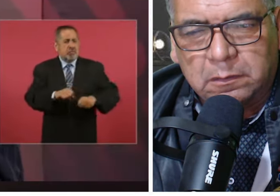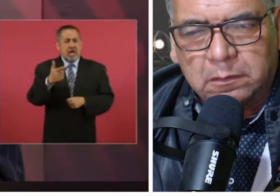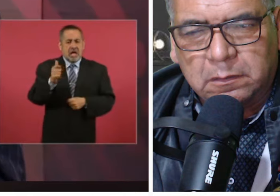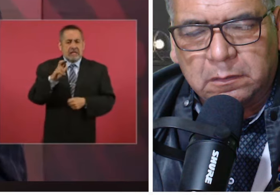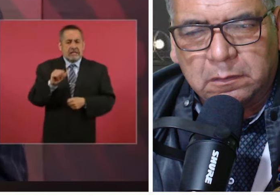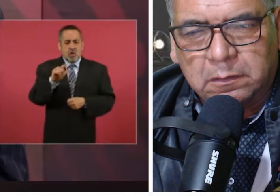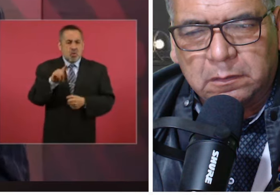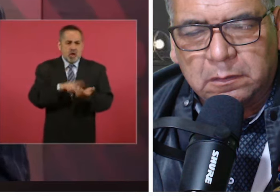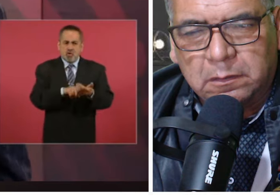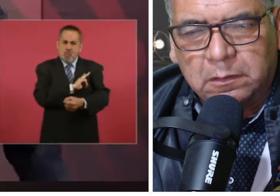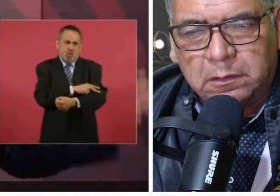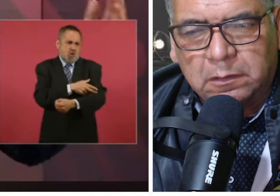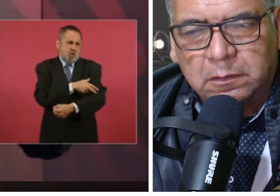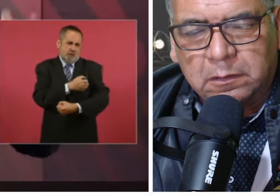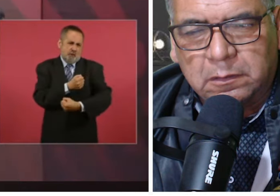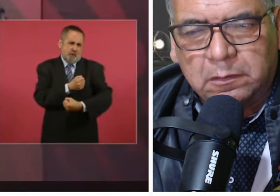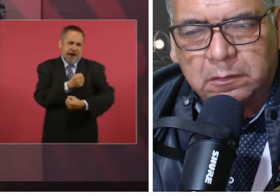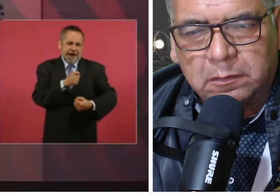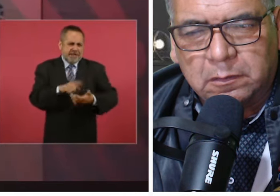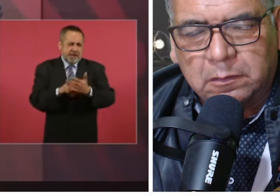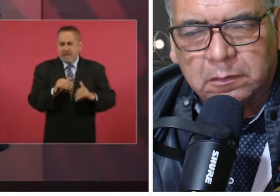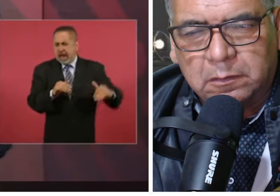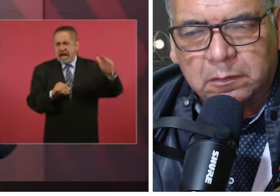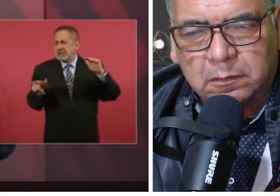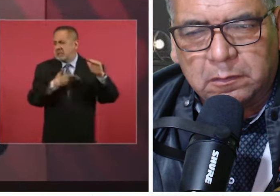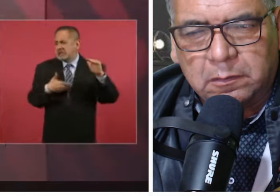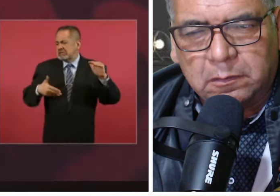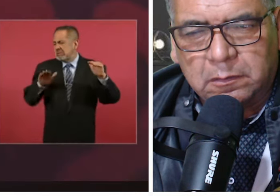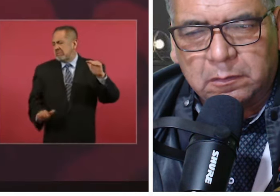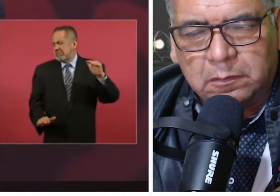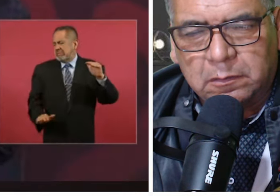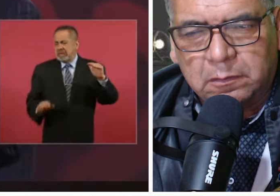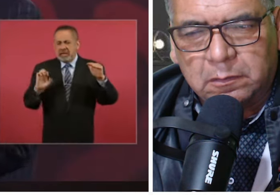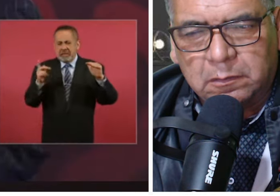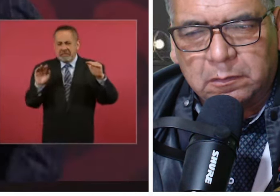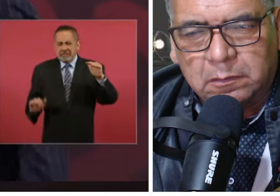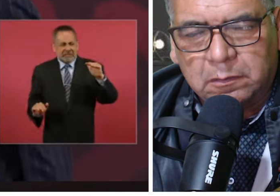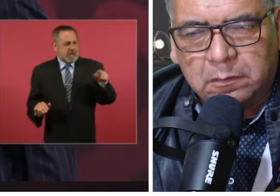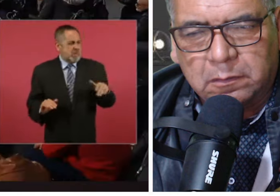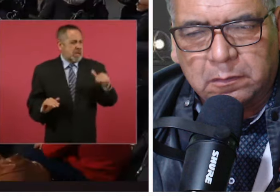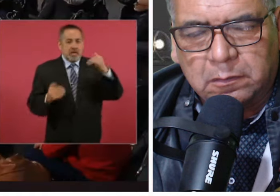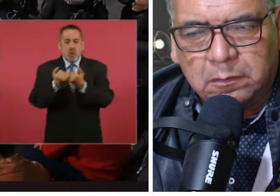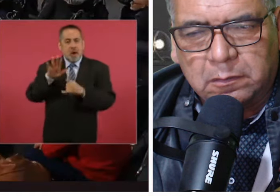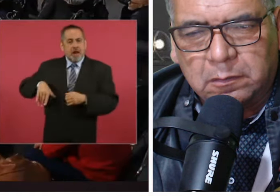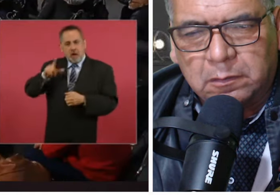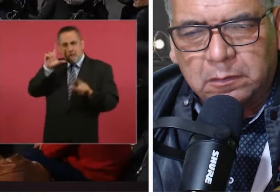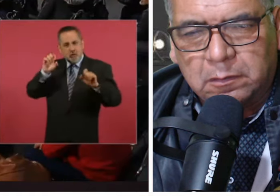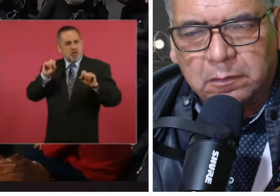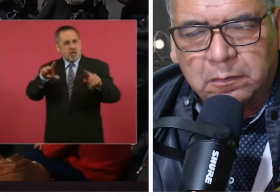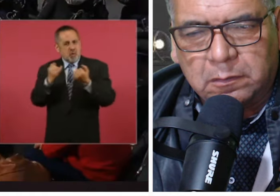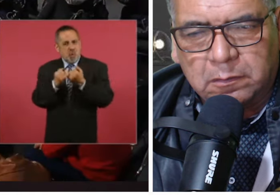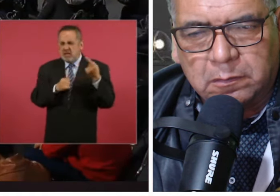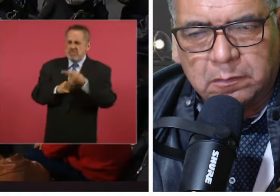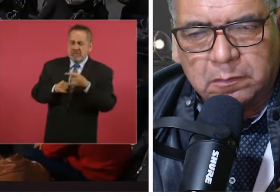Luna, que era mayor al de Peña, un poco lo de la foto, esa que vimos,